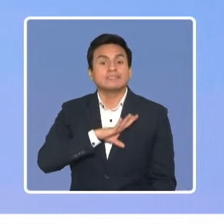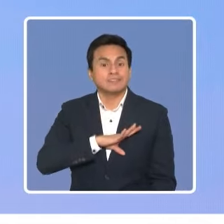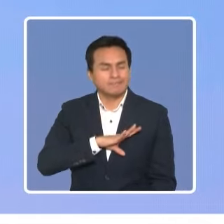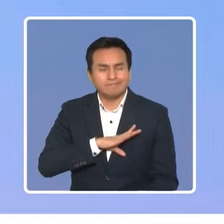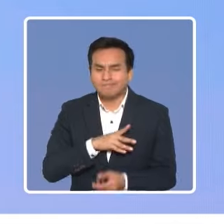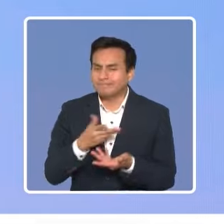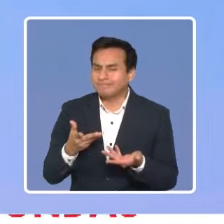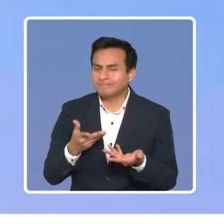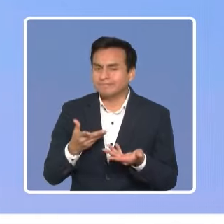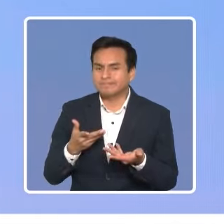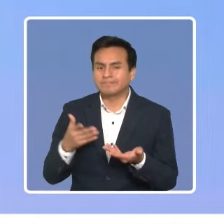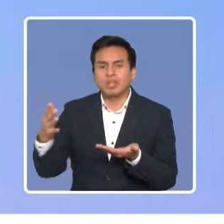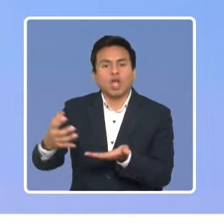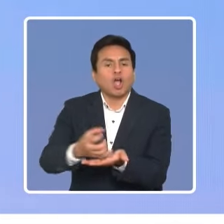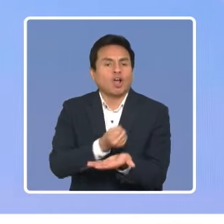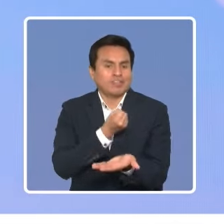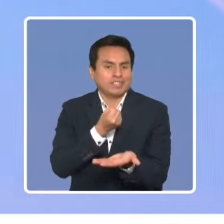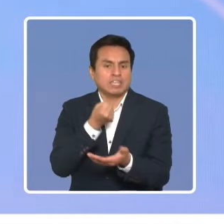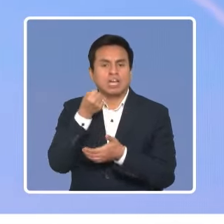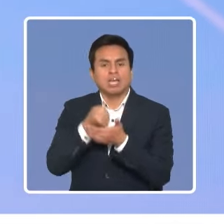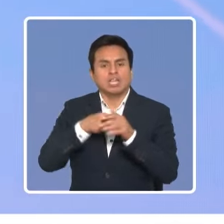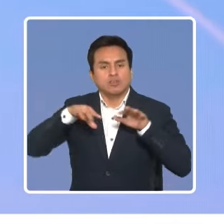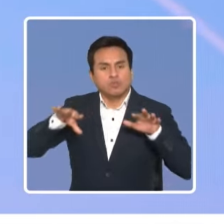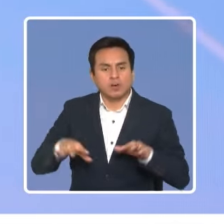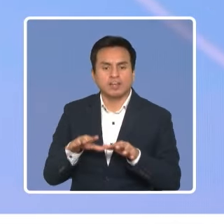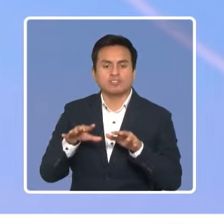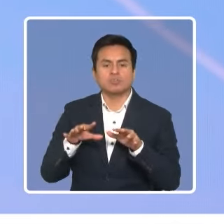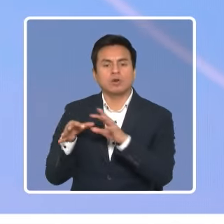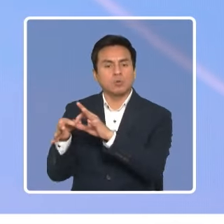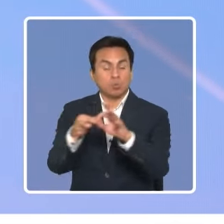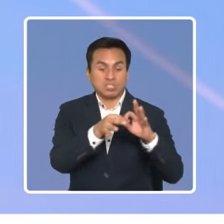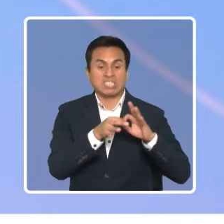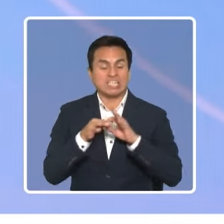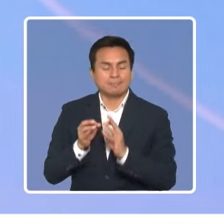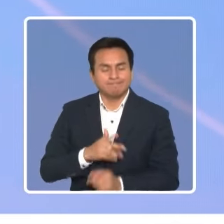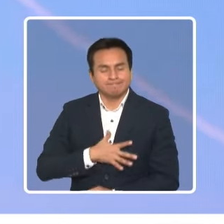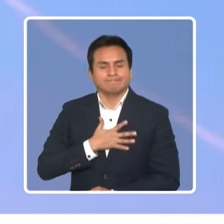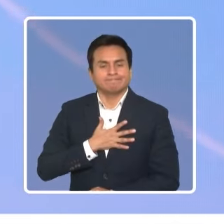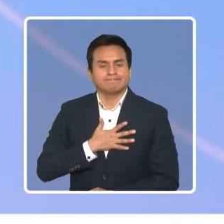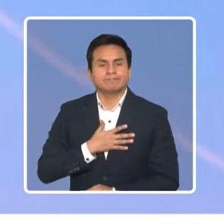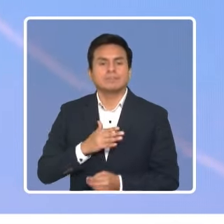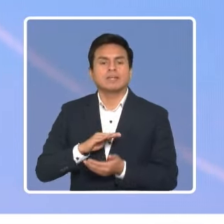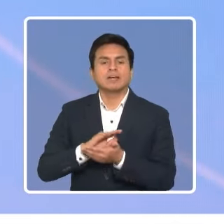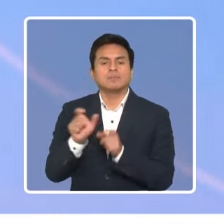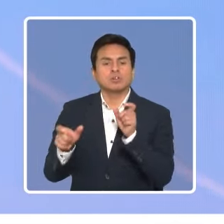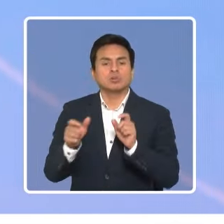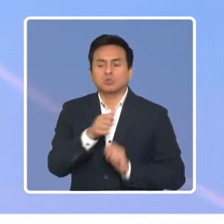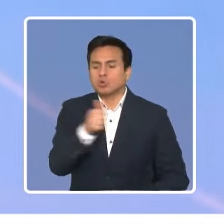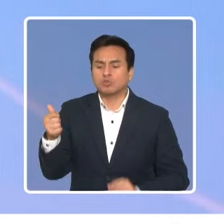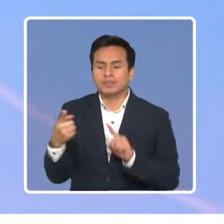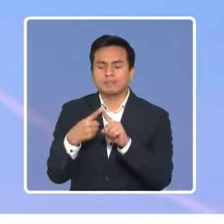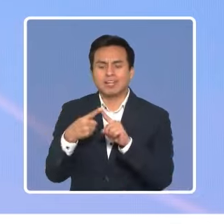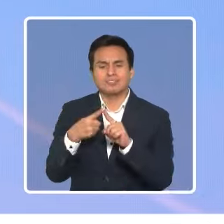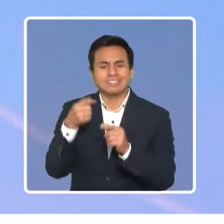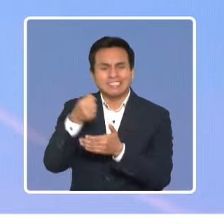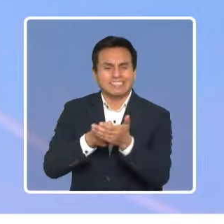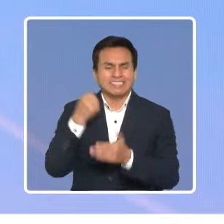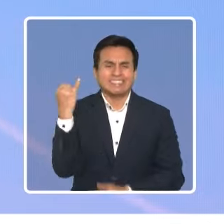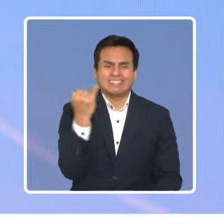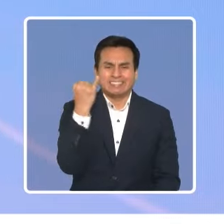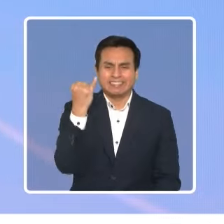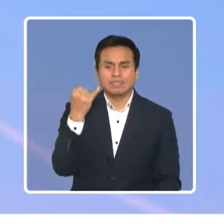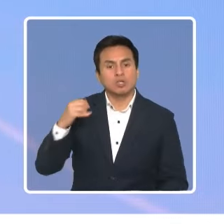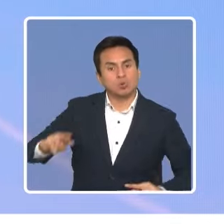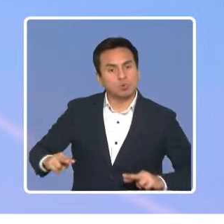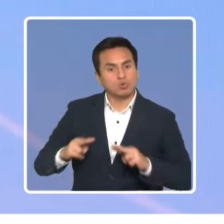de Chile fue conseguida con esfuerzo y sentido de unidad. Y a todos quienes participaron de esta gesta